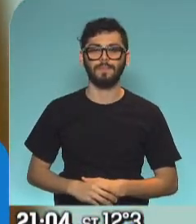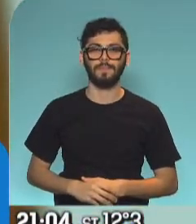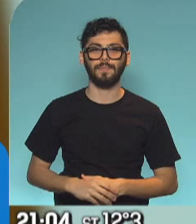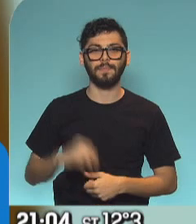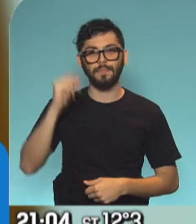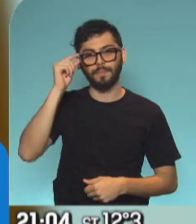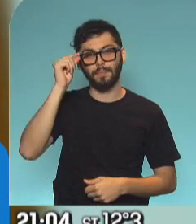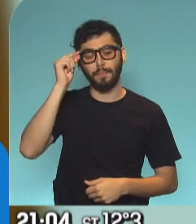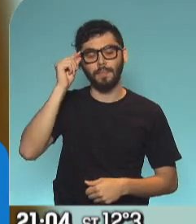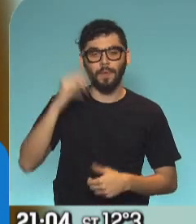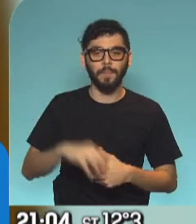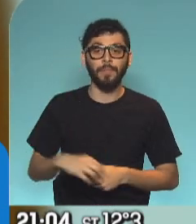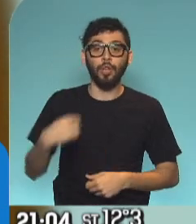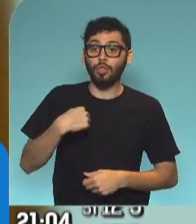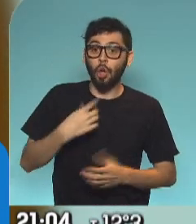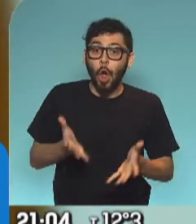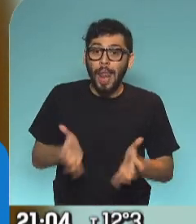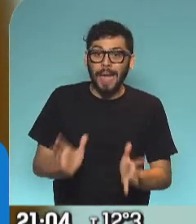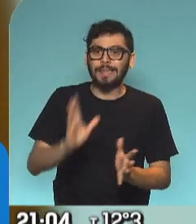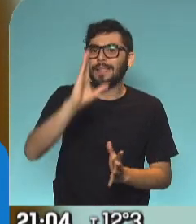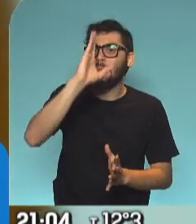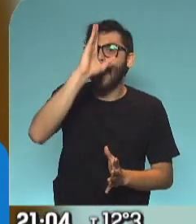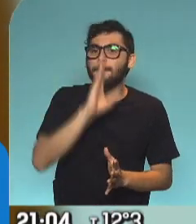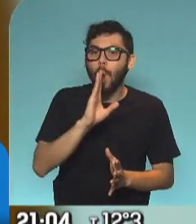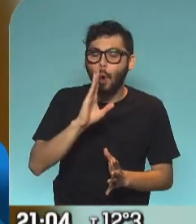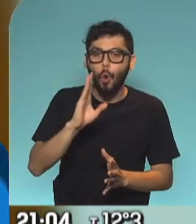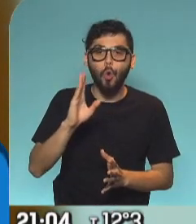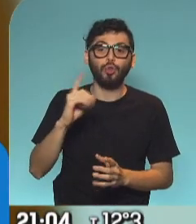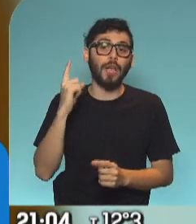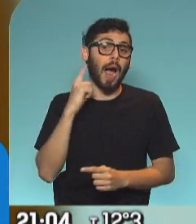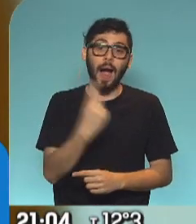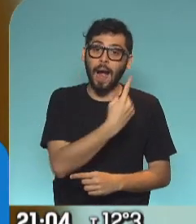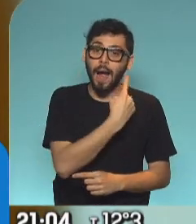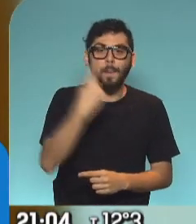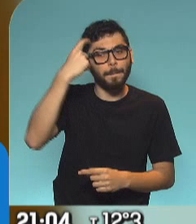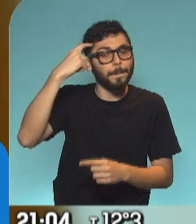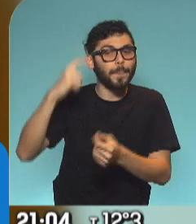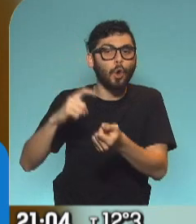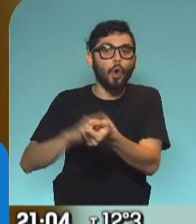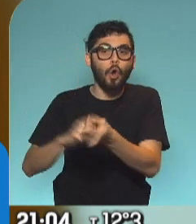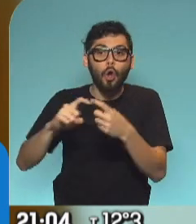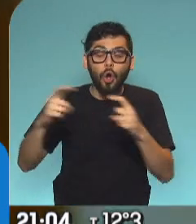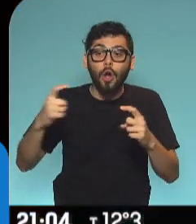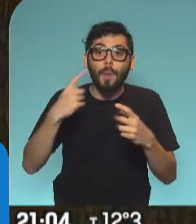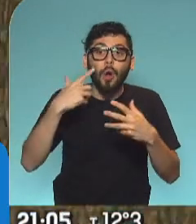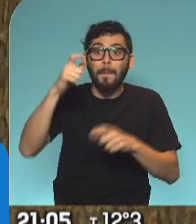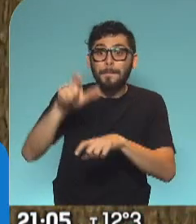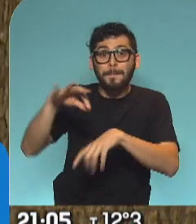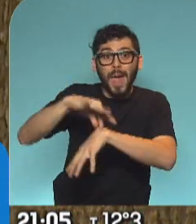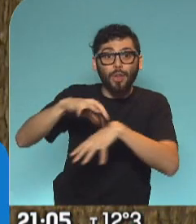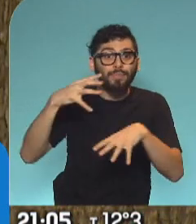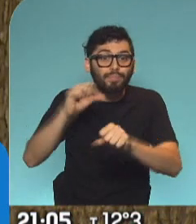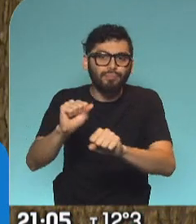Yo nací con hipoacusia neurosensorial bilateral, pero se tardó mucho el diagnóstico. A